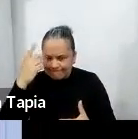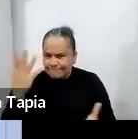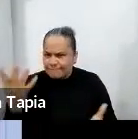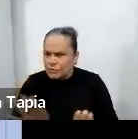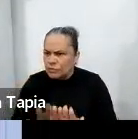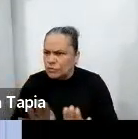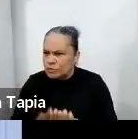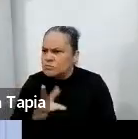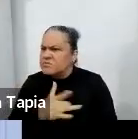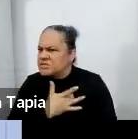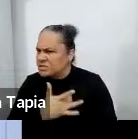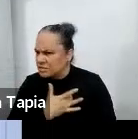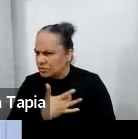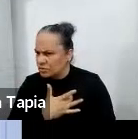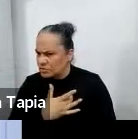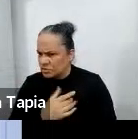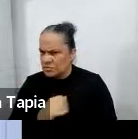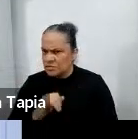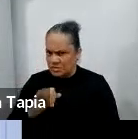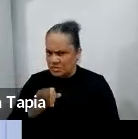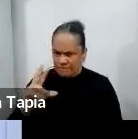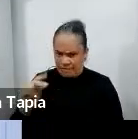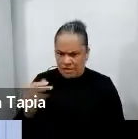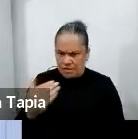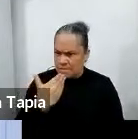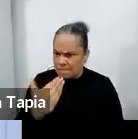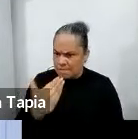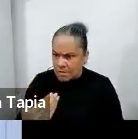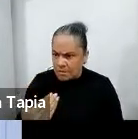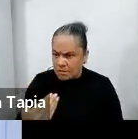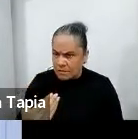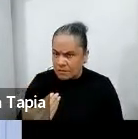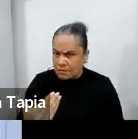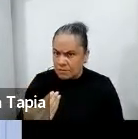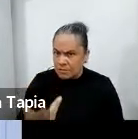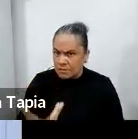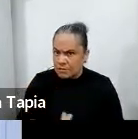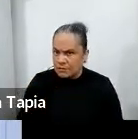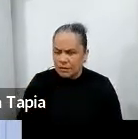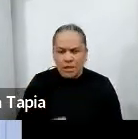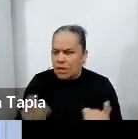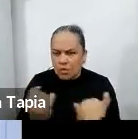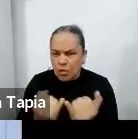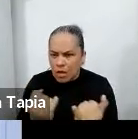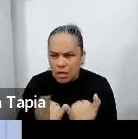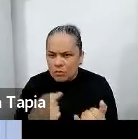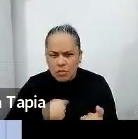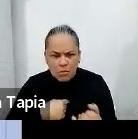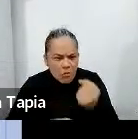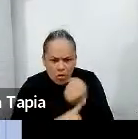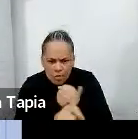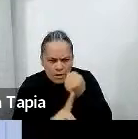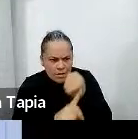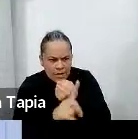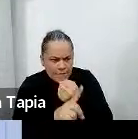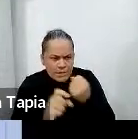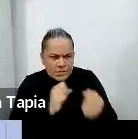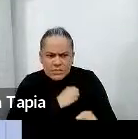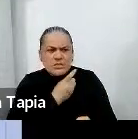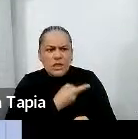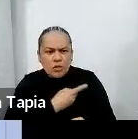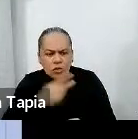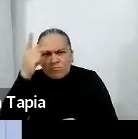las condiciones en las que yo me encuentro, pues puedo propiciar un choque con el mismo paciente